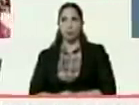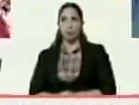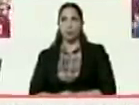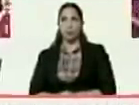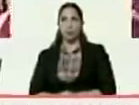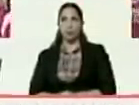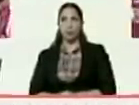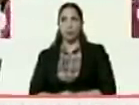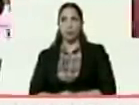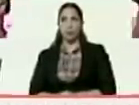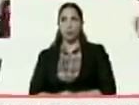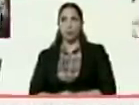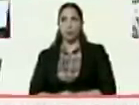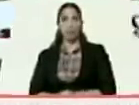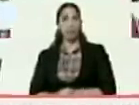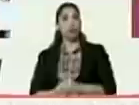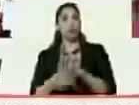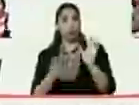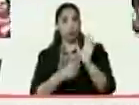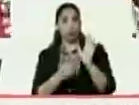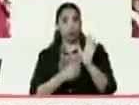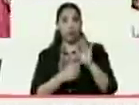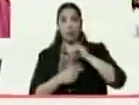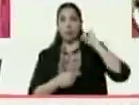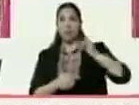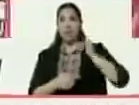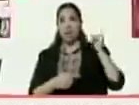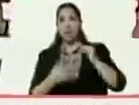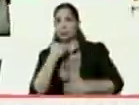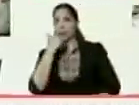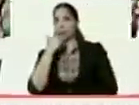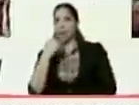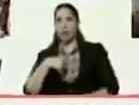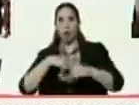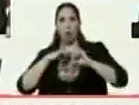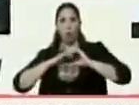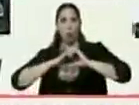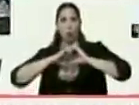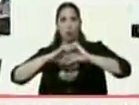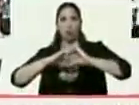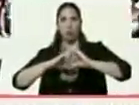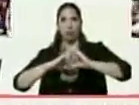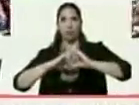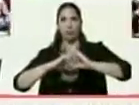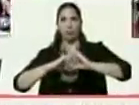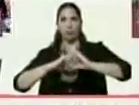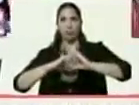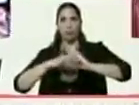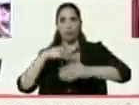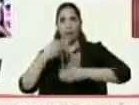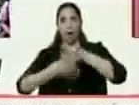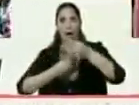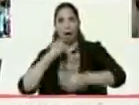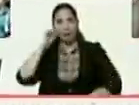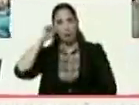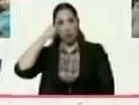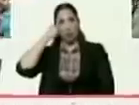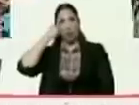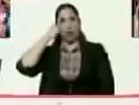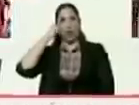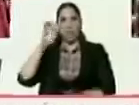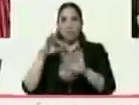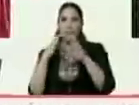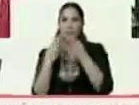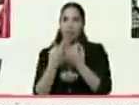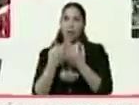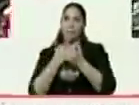Levantemos la mano izquierda, la que está cerquita del corazón, la que nos hace recordar a los seres queridos y a los